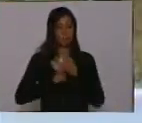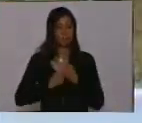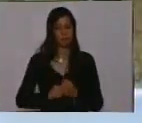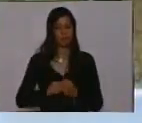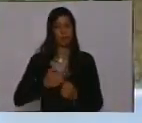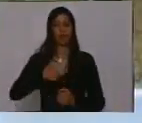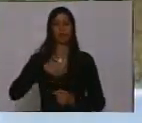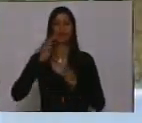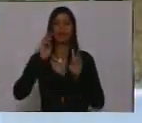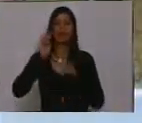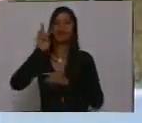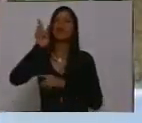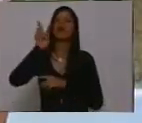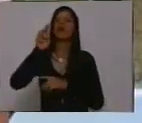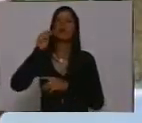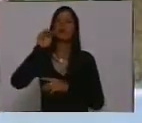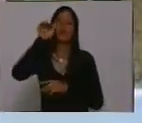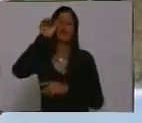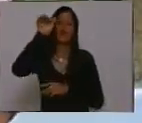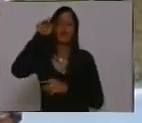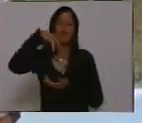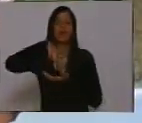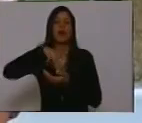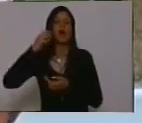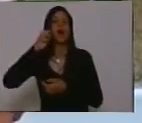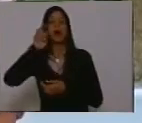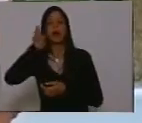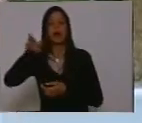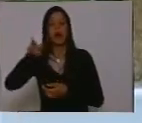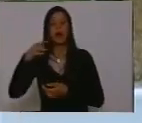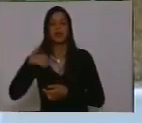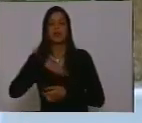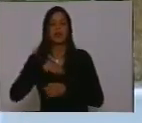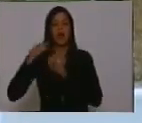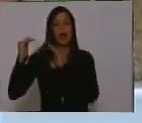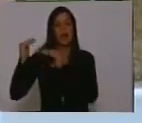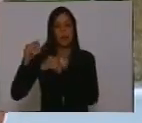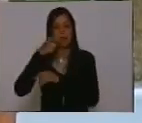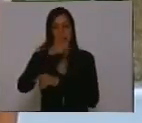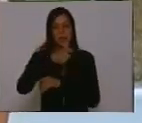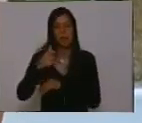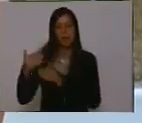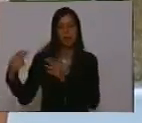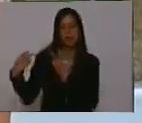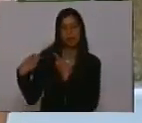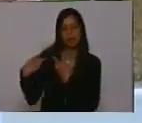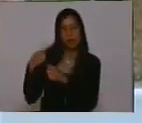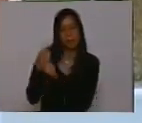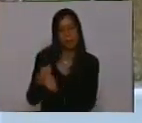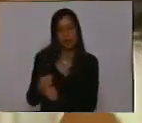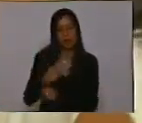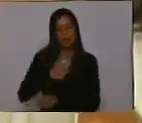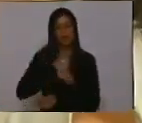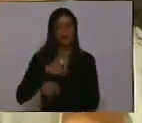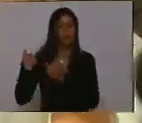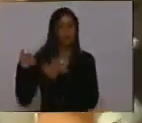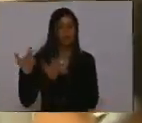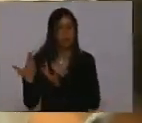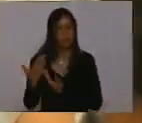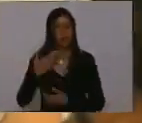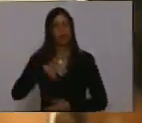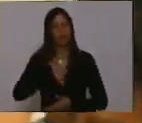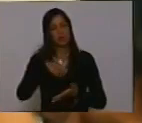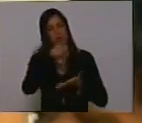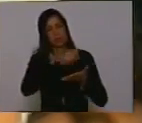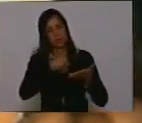empinarnos, de mirar al futuro y convertirnos hoy en esperanza del pueblo venezolano que espera por nosotros. Vamos a construir un capítulo de